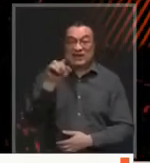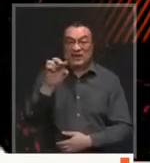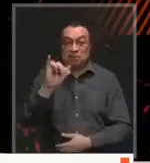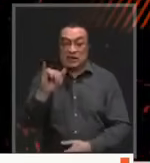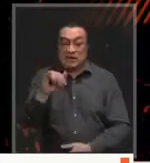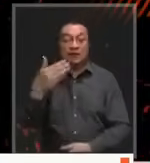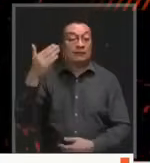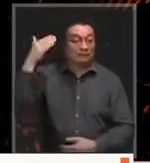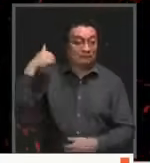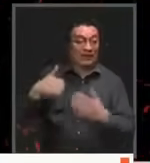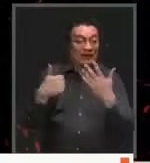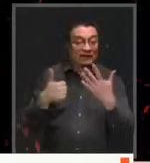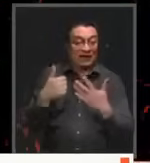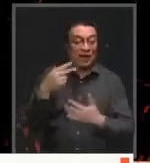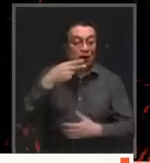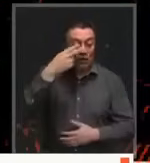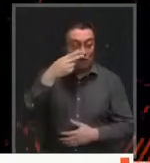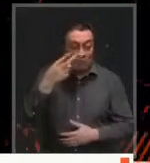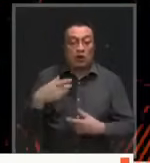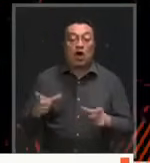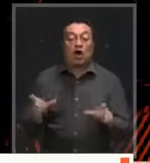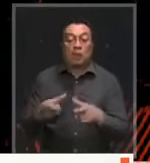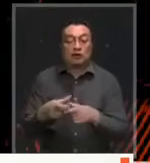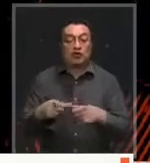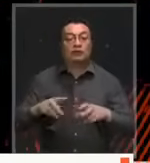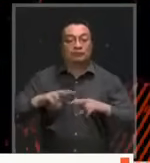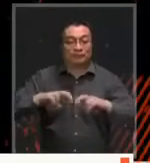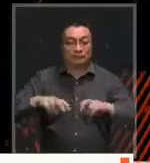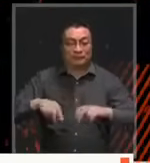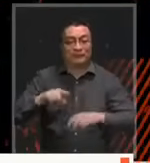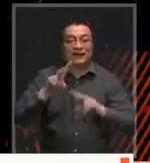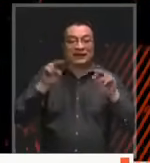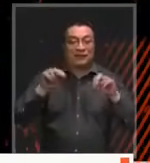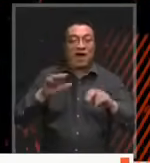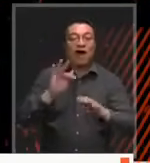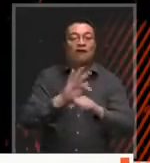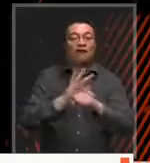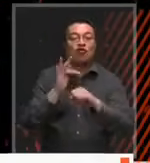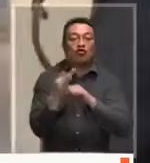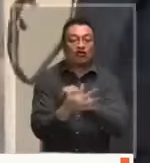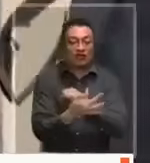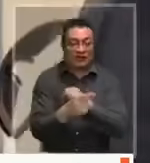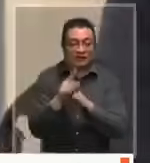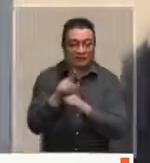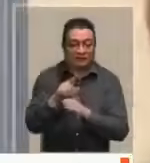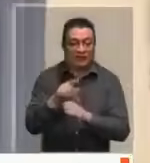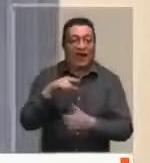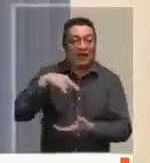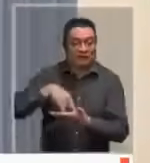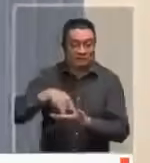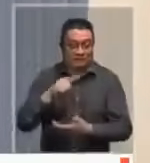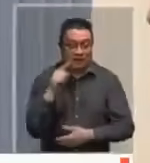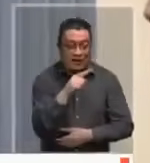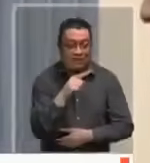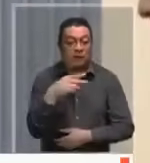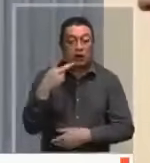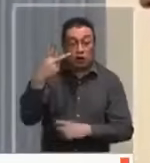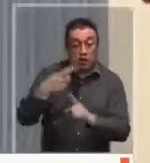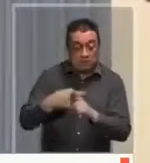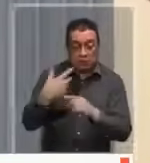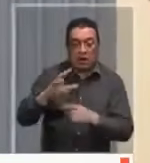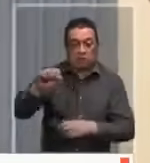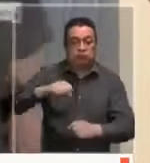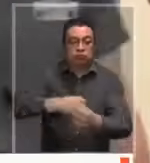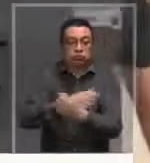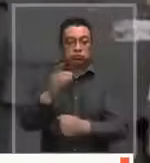el pasado 6 de noviembre, la comisión investigadora del caso Fundaciones en la Cámara. A 2 meses que se decretara la prisión preventiva